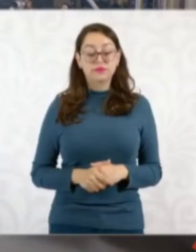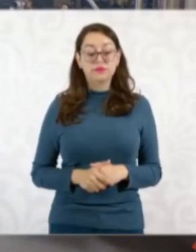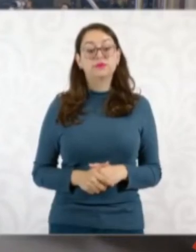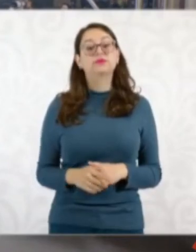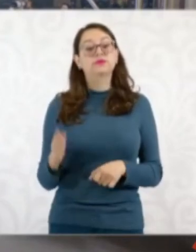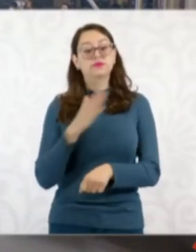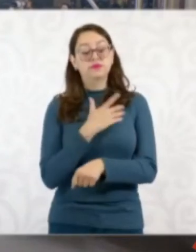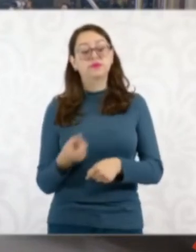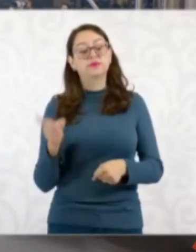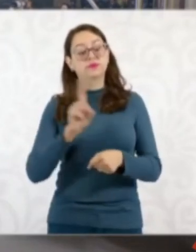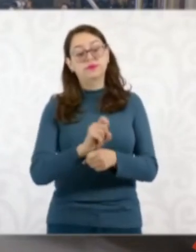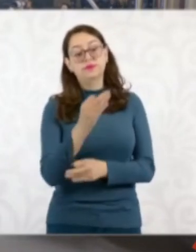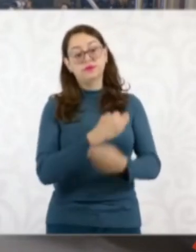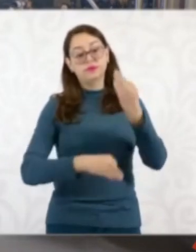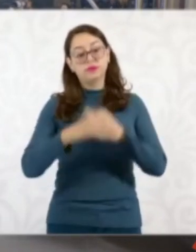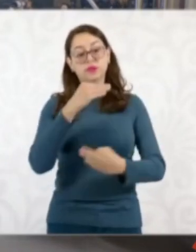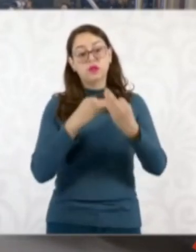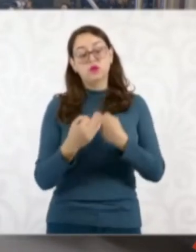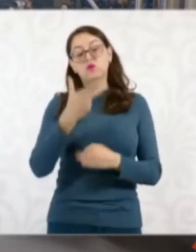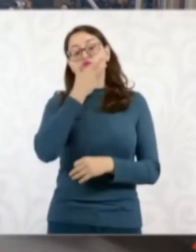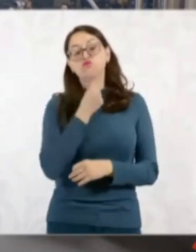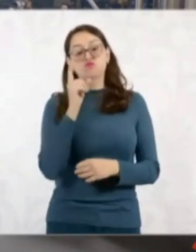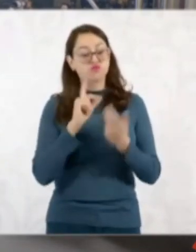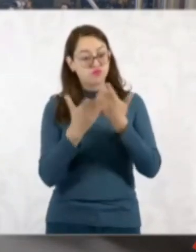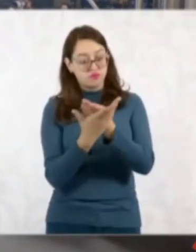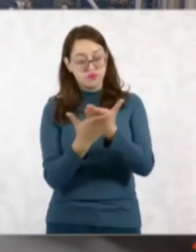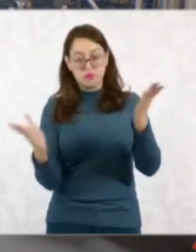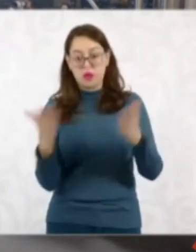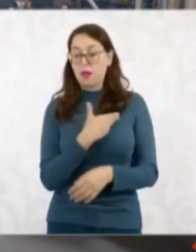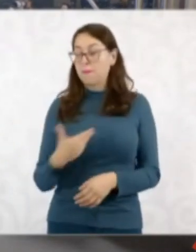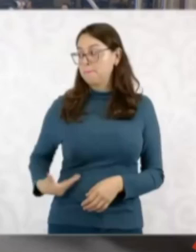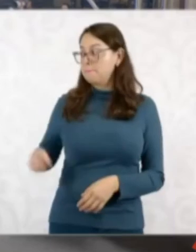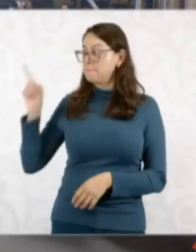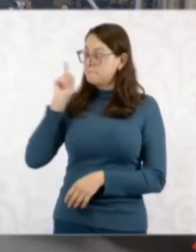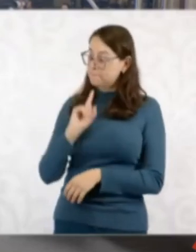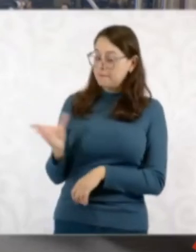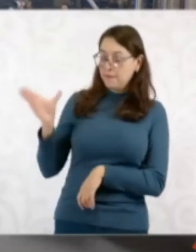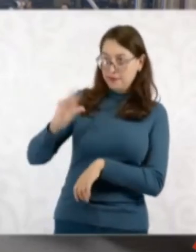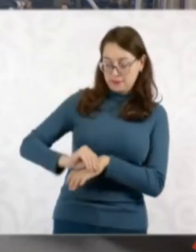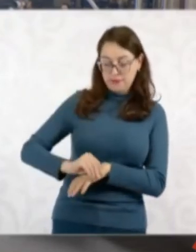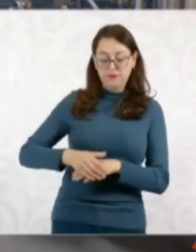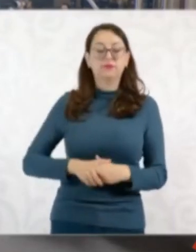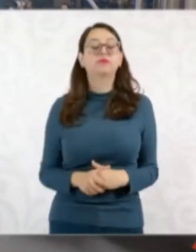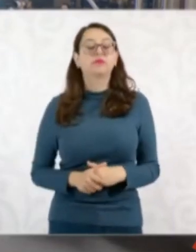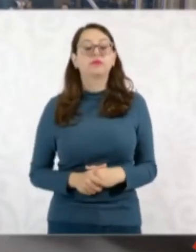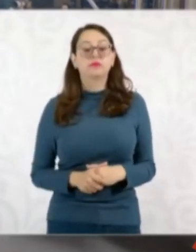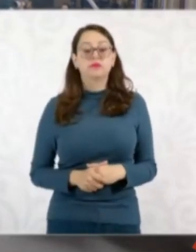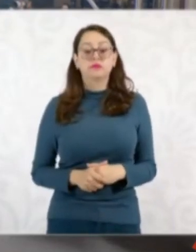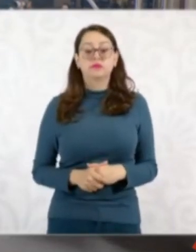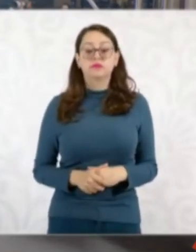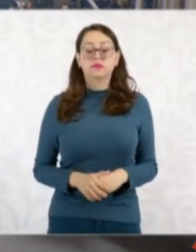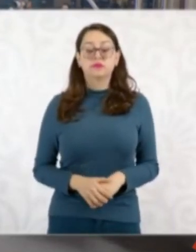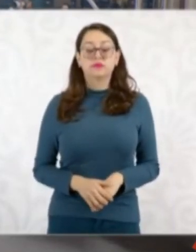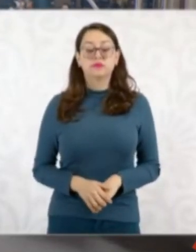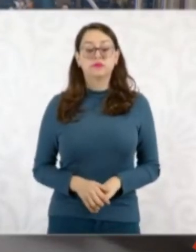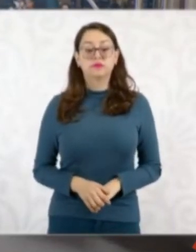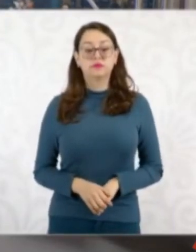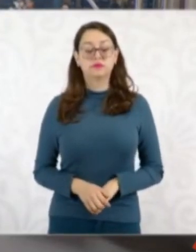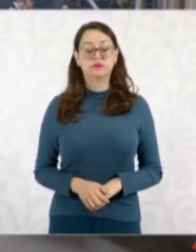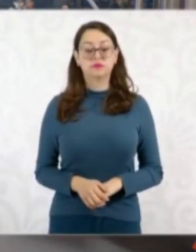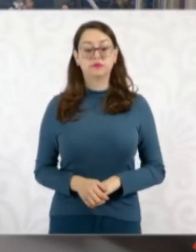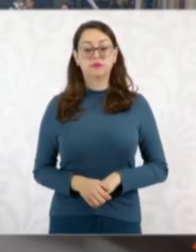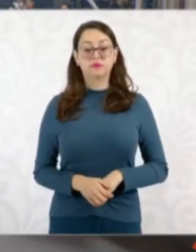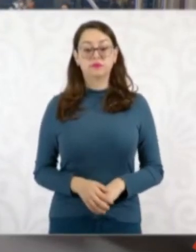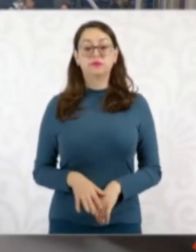Buenos días a todas, a todos. Con su permiso, Presidenta. Como lo decía bien en el uso de la voz